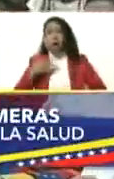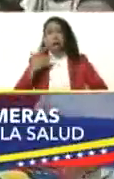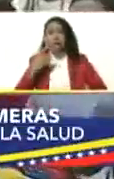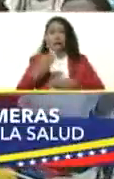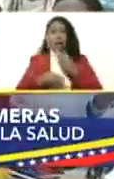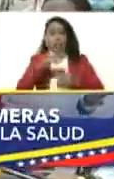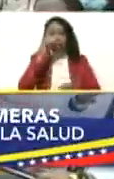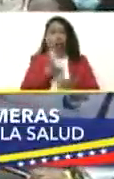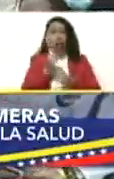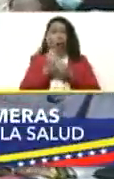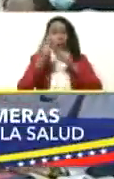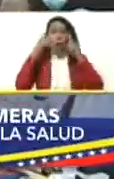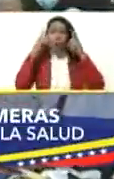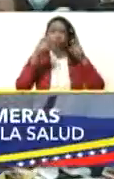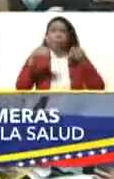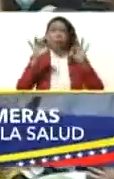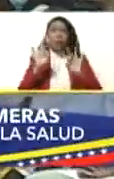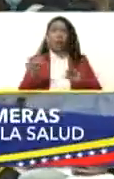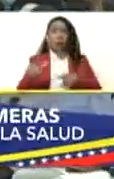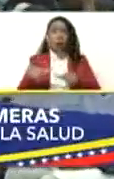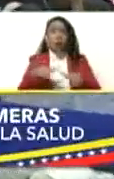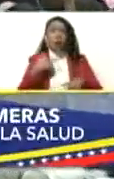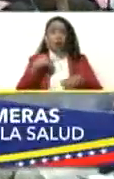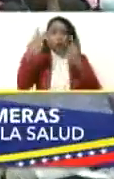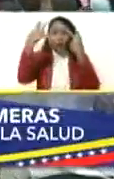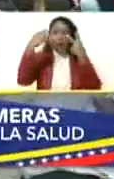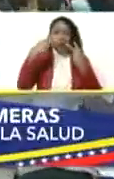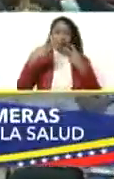y especialidades en el lugar donde nos vio nacer.